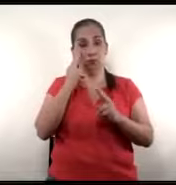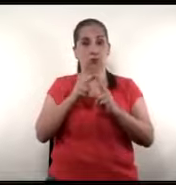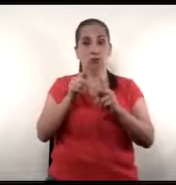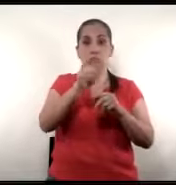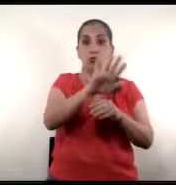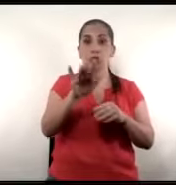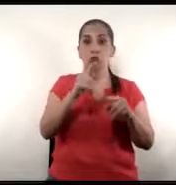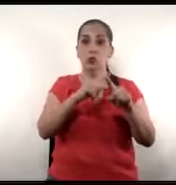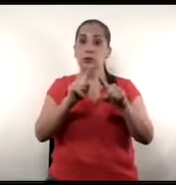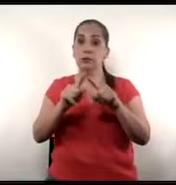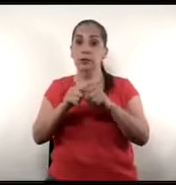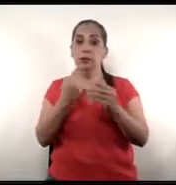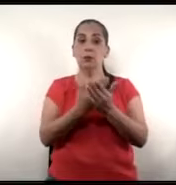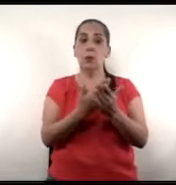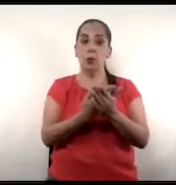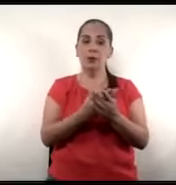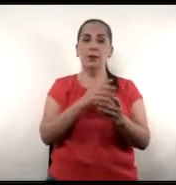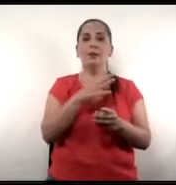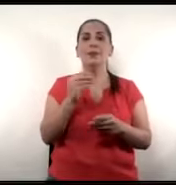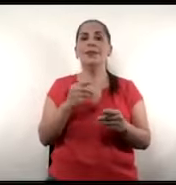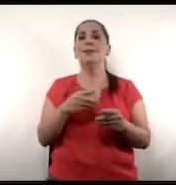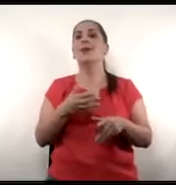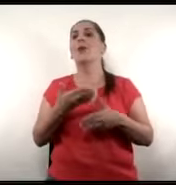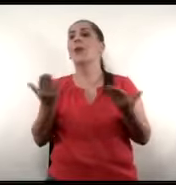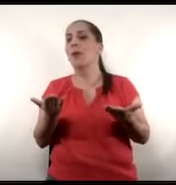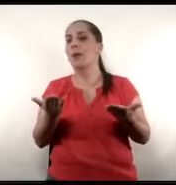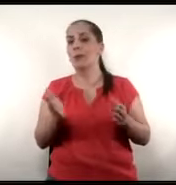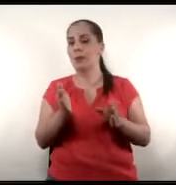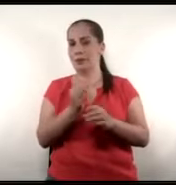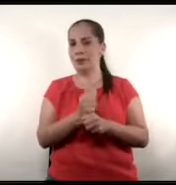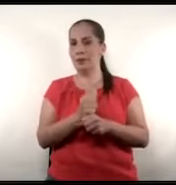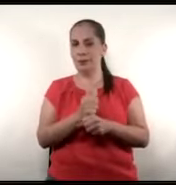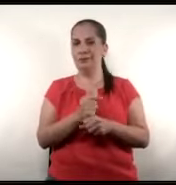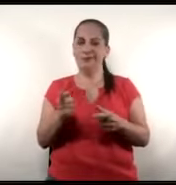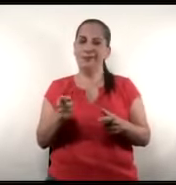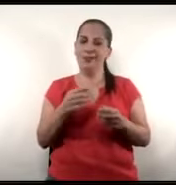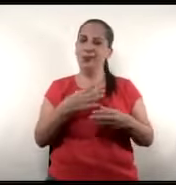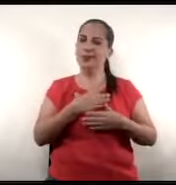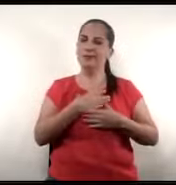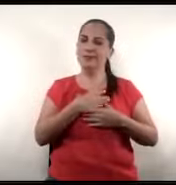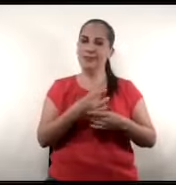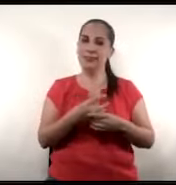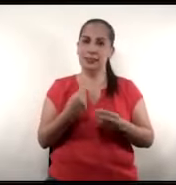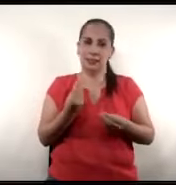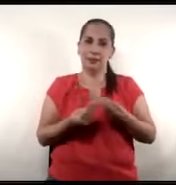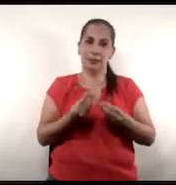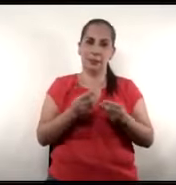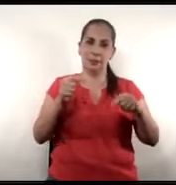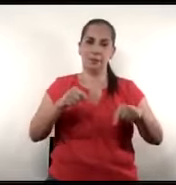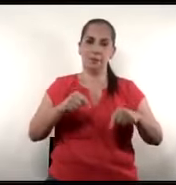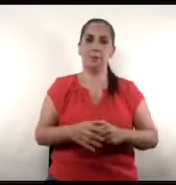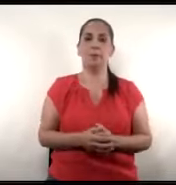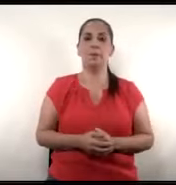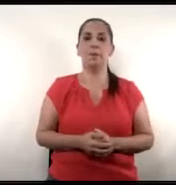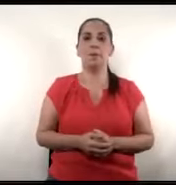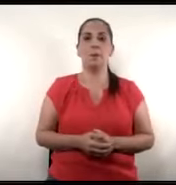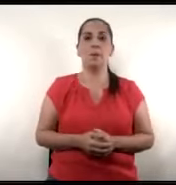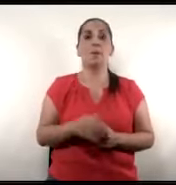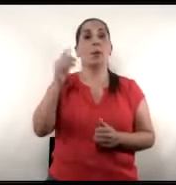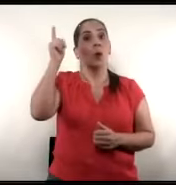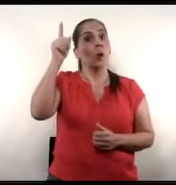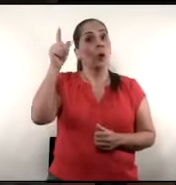propuestas, sino el cómo. Yo creo que básicamente eso es como el ejercicio más interesante, el que queremos realizar, porque pues